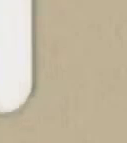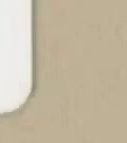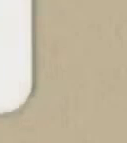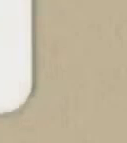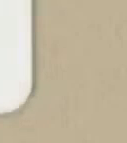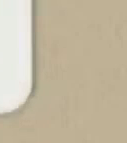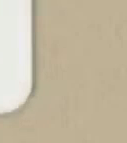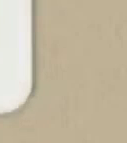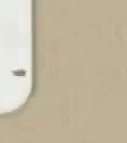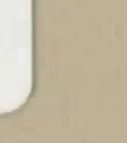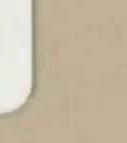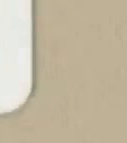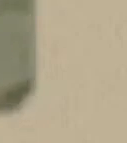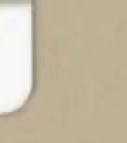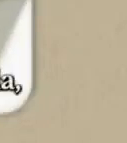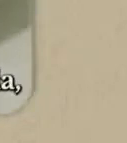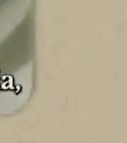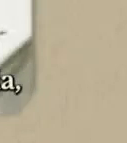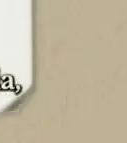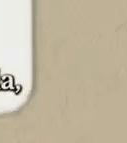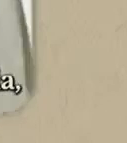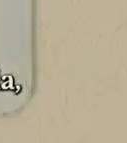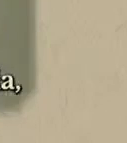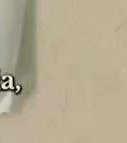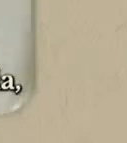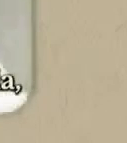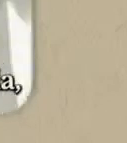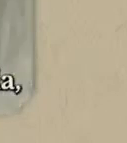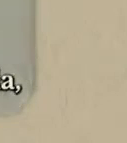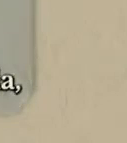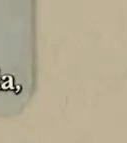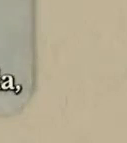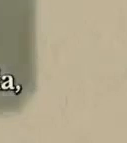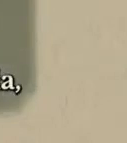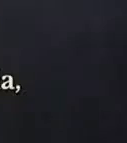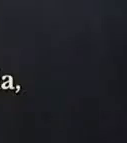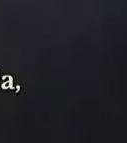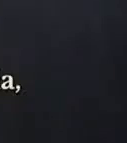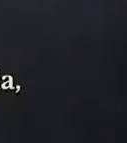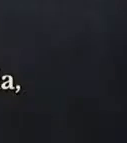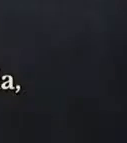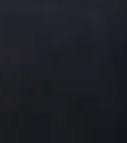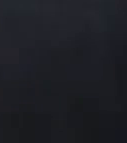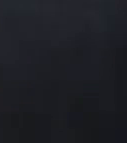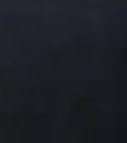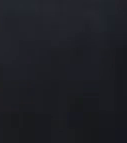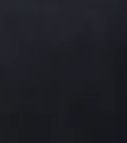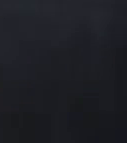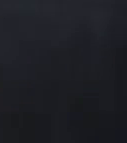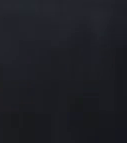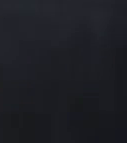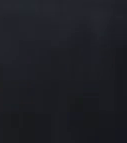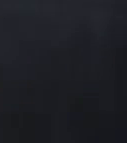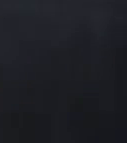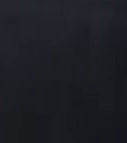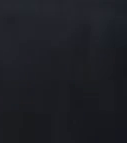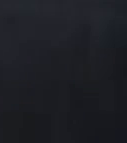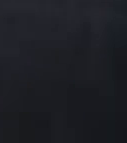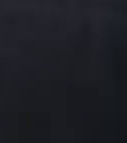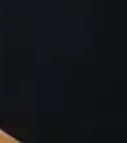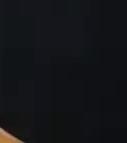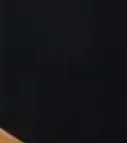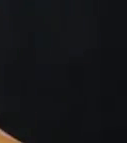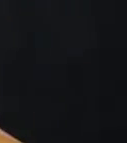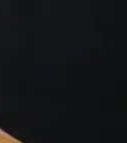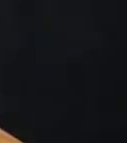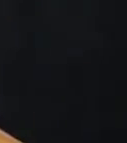a es una persona usada es una persona revolucionaria lo ha sido así en todos los momentos de